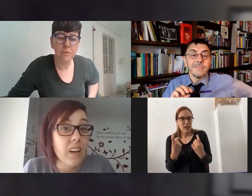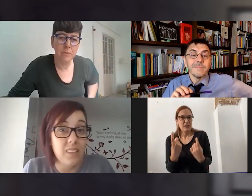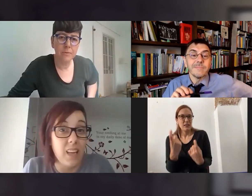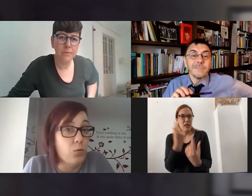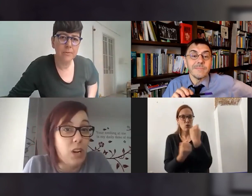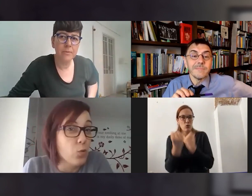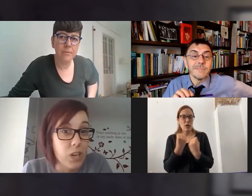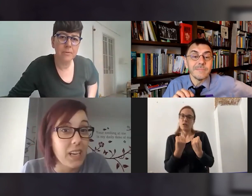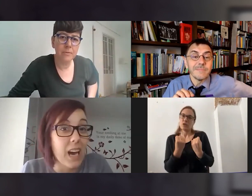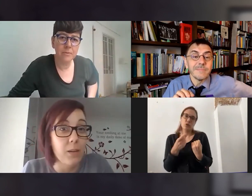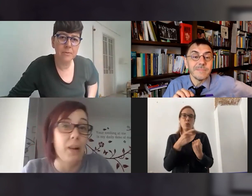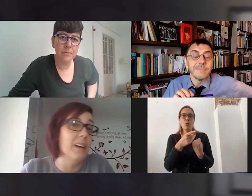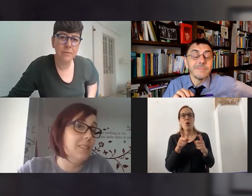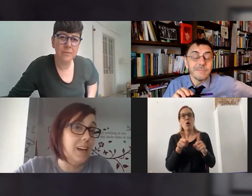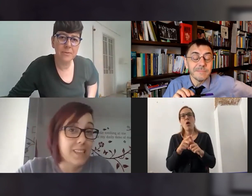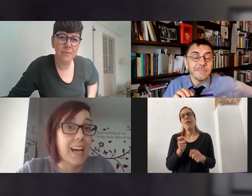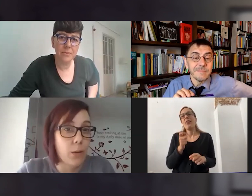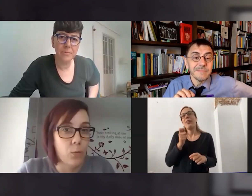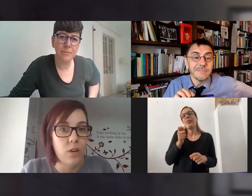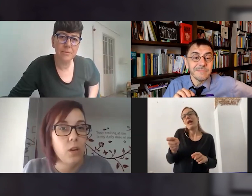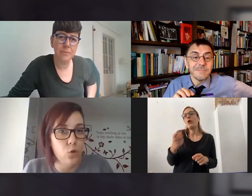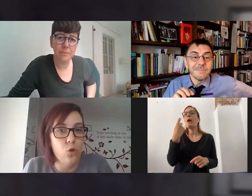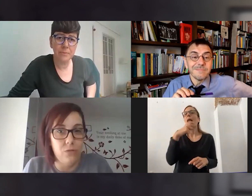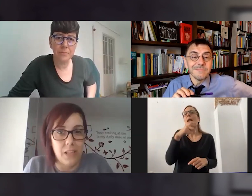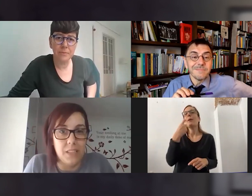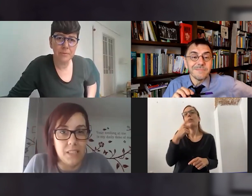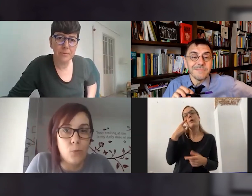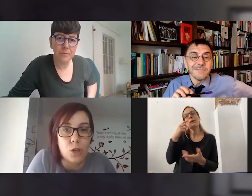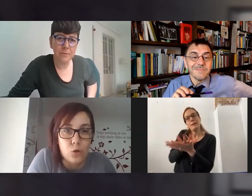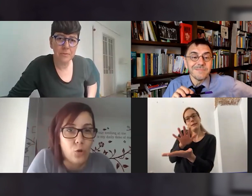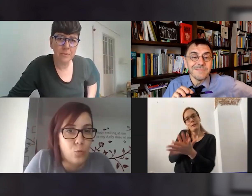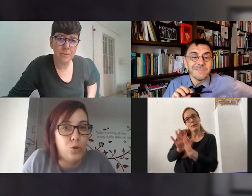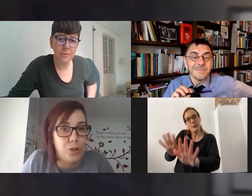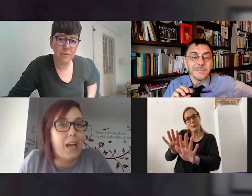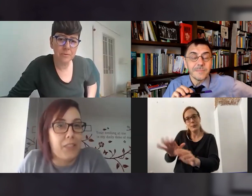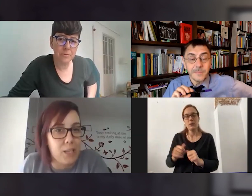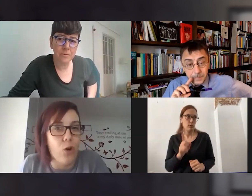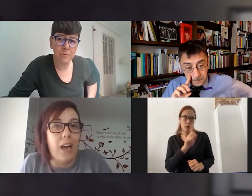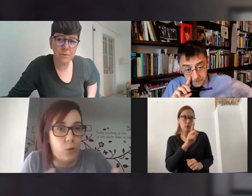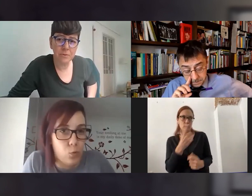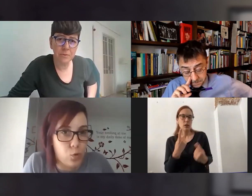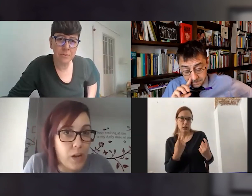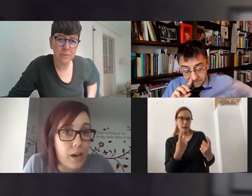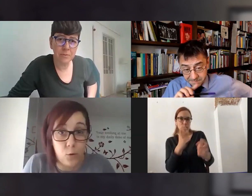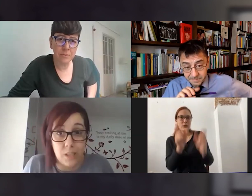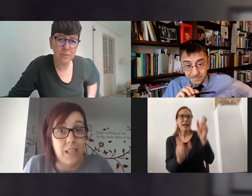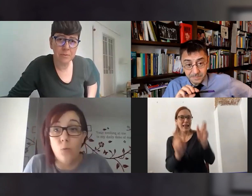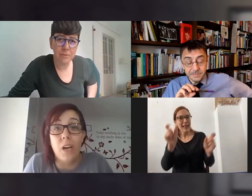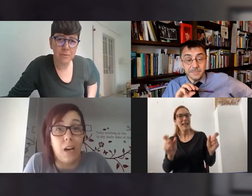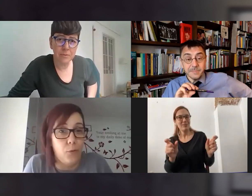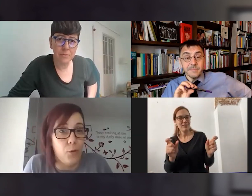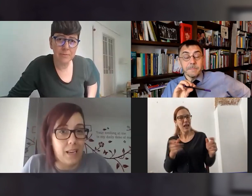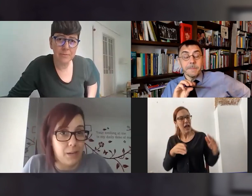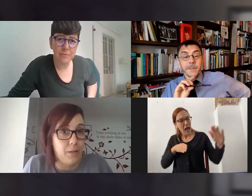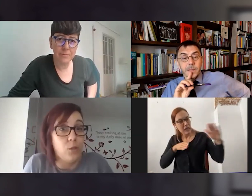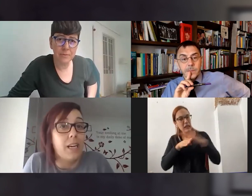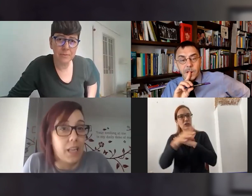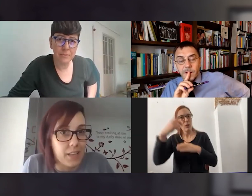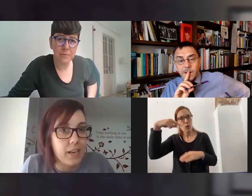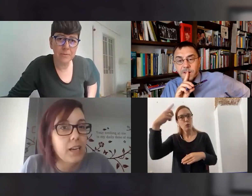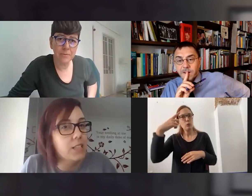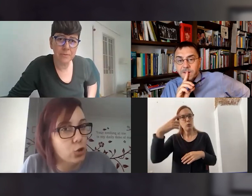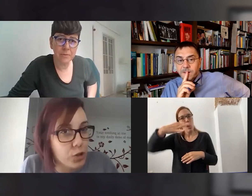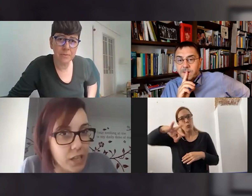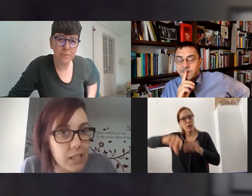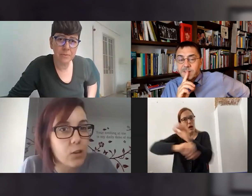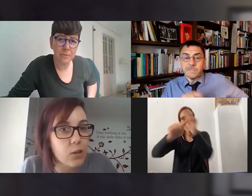eso es darle una chuchería, en plan, así te calmo. No, necesitamos que todo el mundo tenga acceso a la cultura, porque es la única forma en la que vamos a